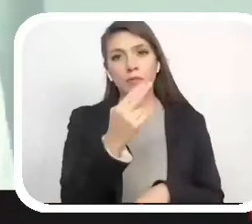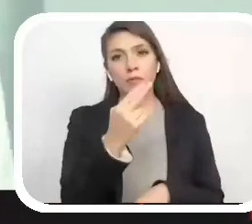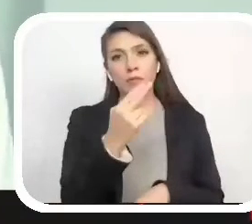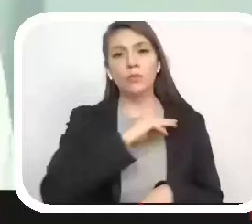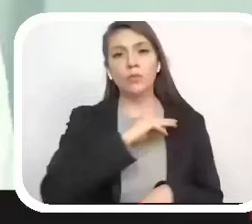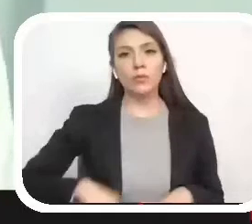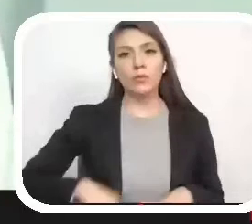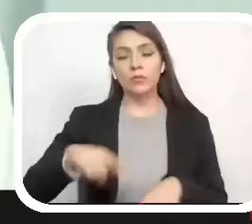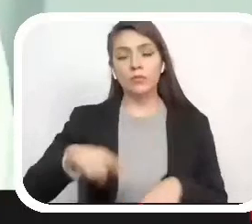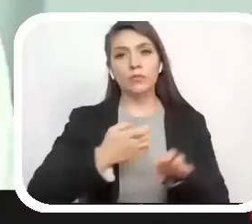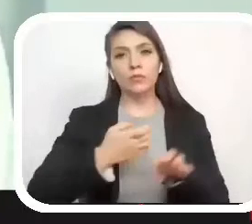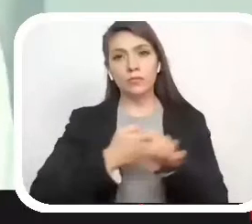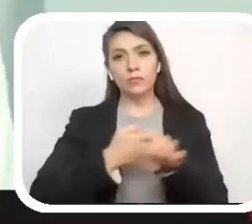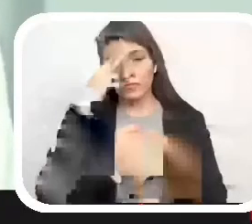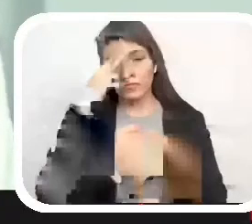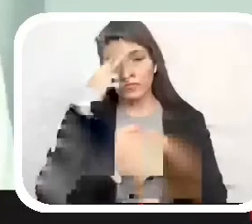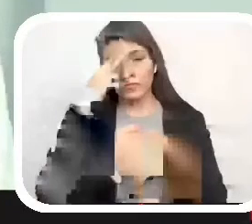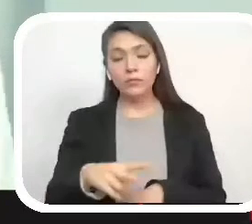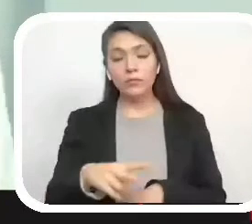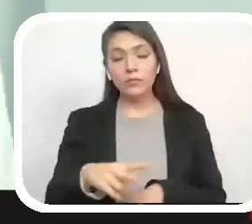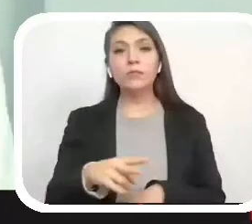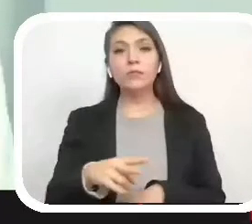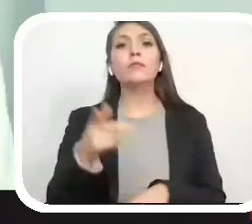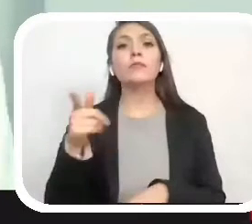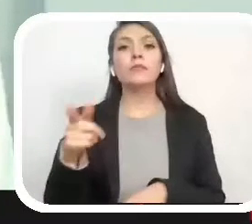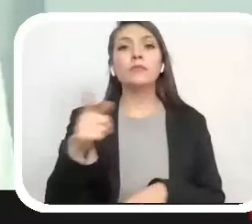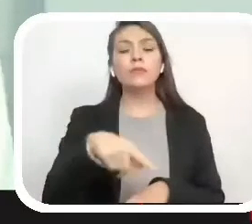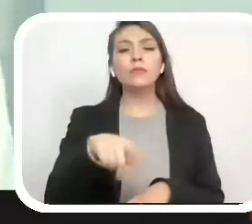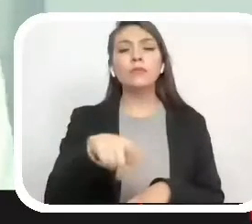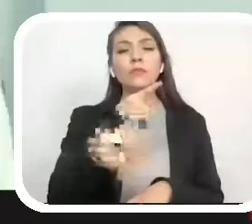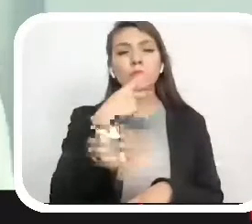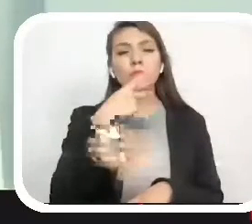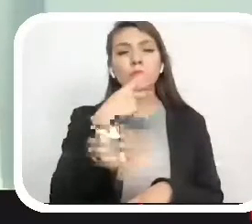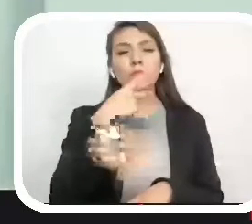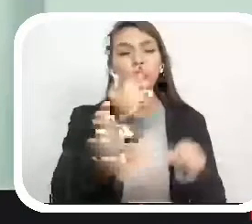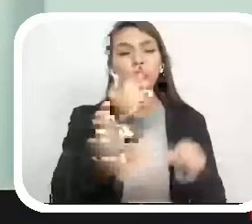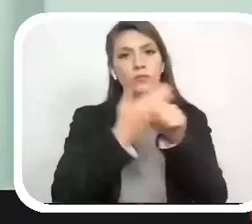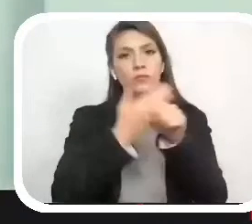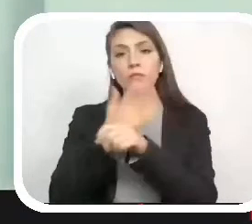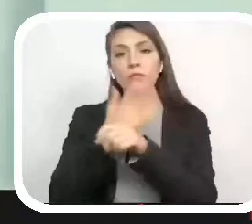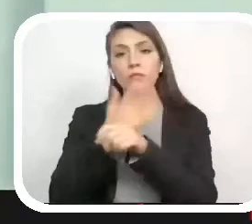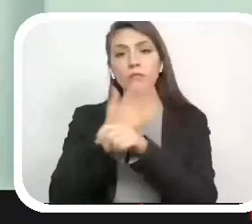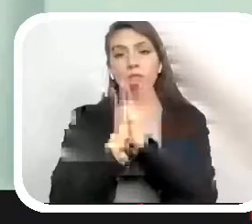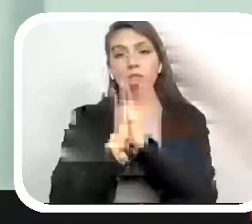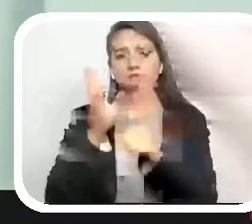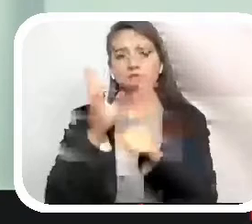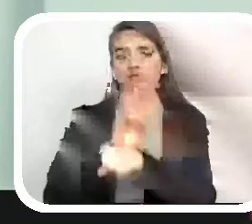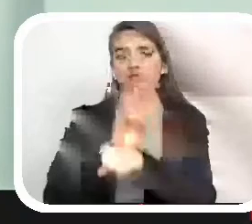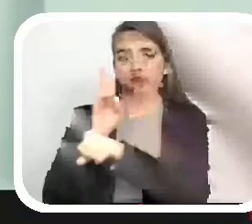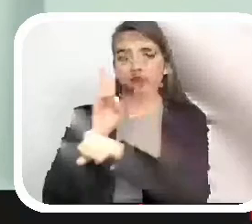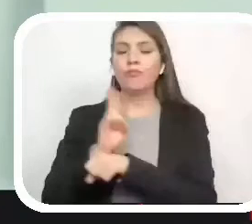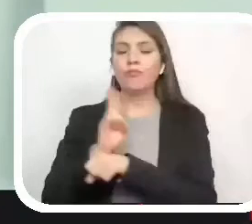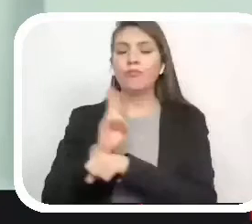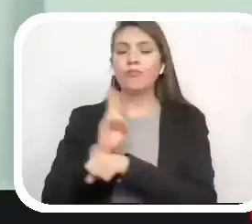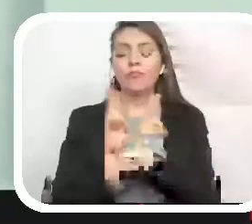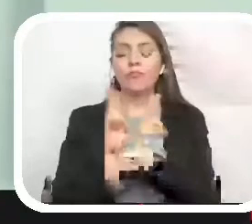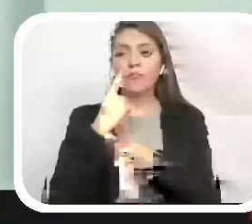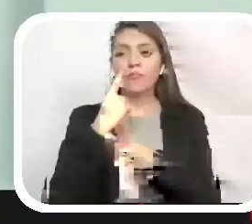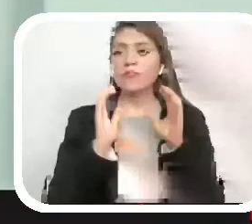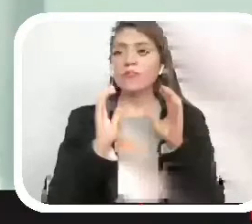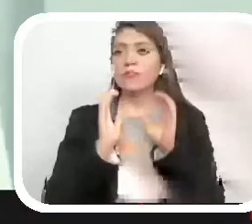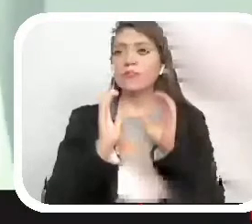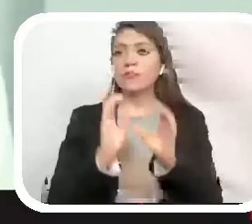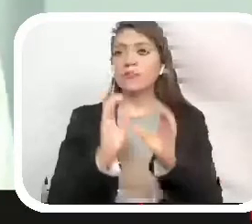México para que, de conformidad con sus atribuciones, vigilen y supervisen que la realización de